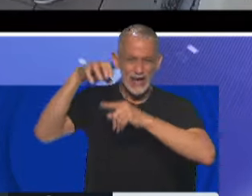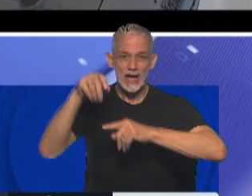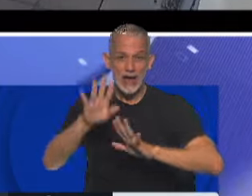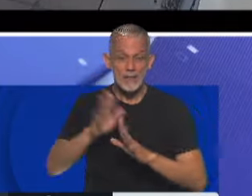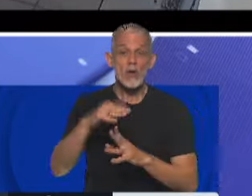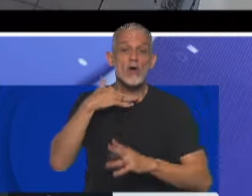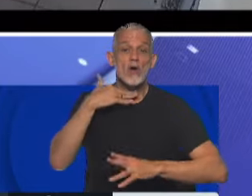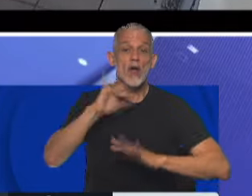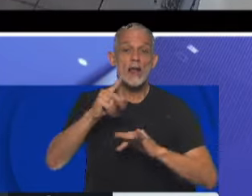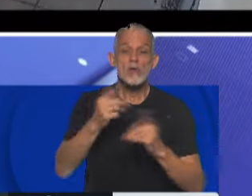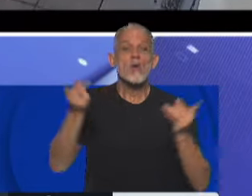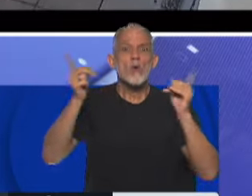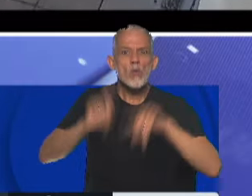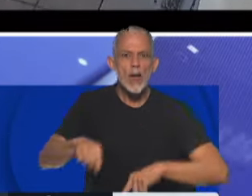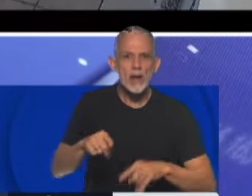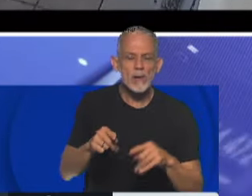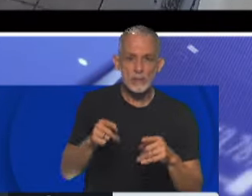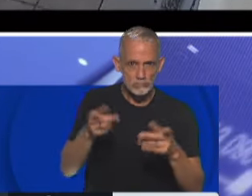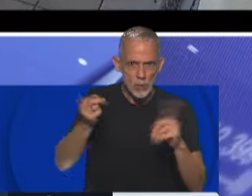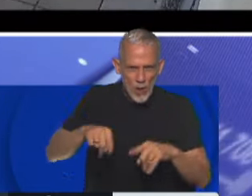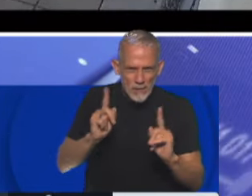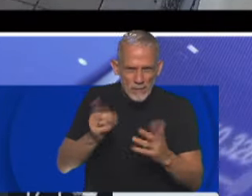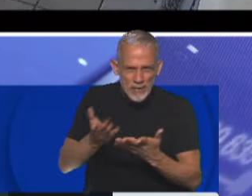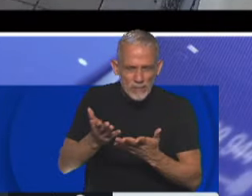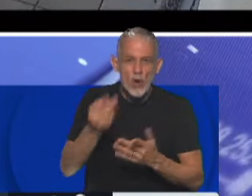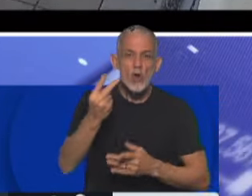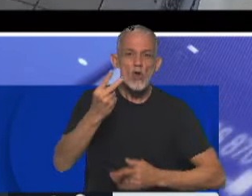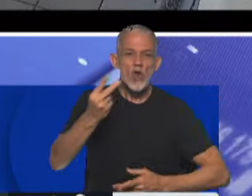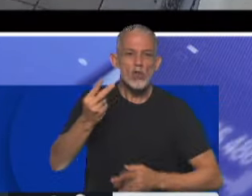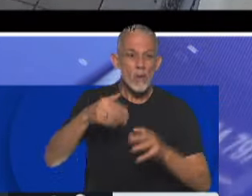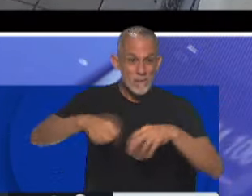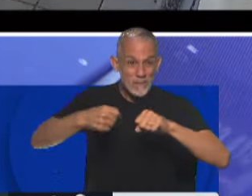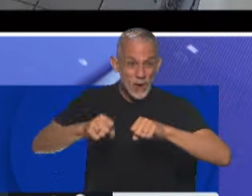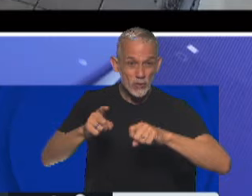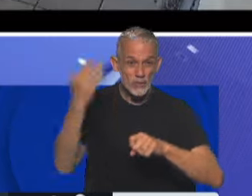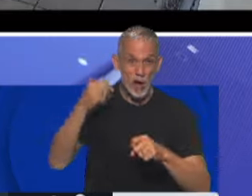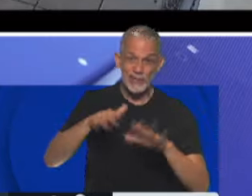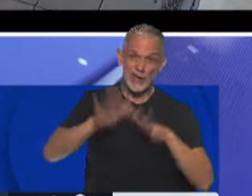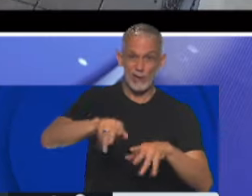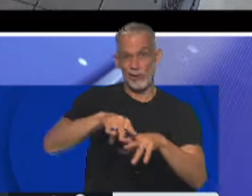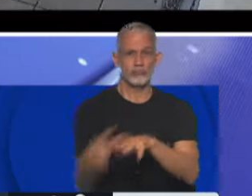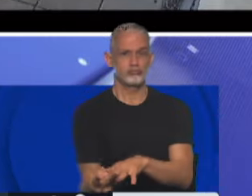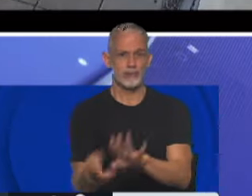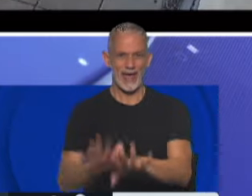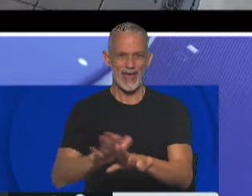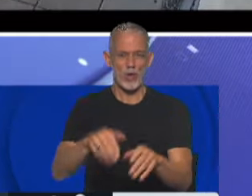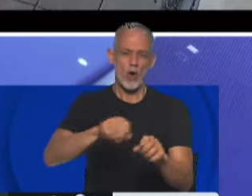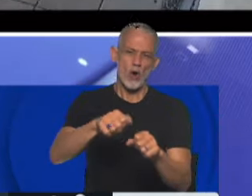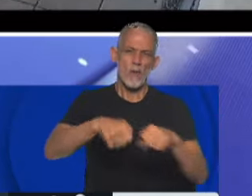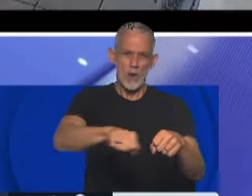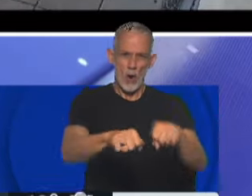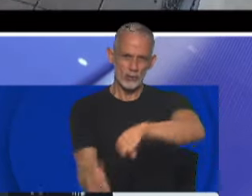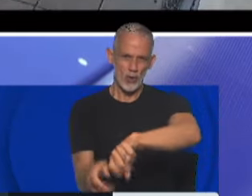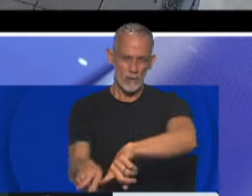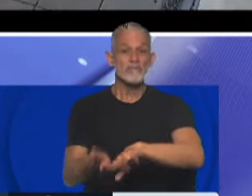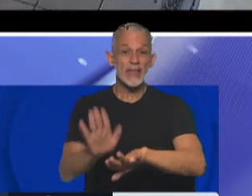delincuentes vuelven a plena luz del día los dos en esa moto que había quedado primero tendida en el asfalto pero que rápidamente